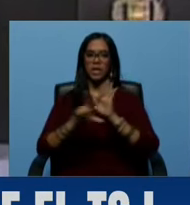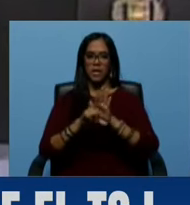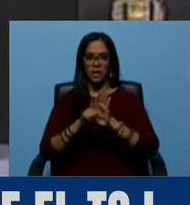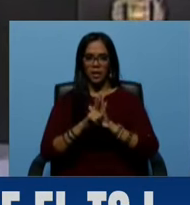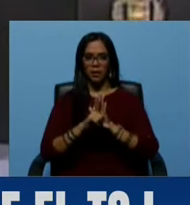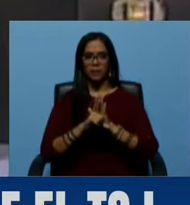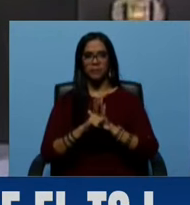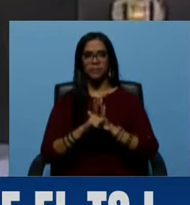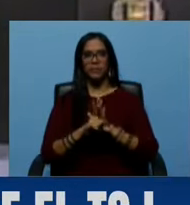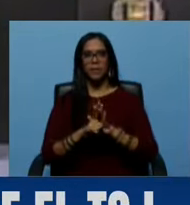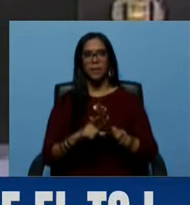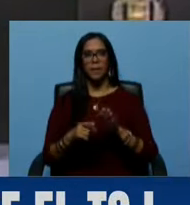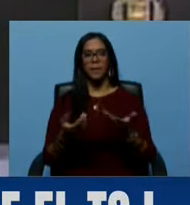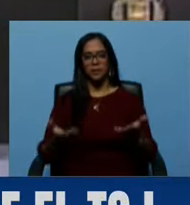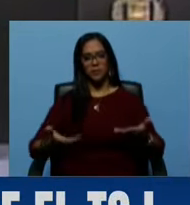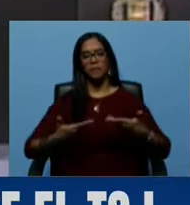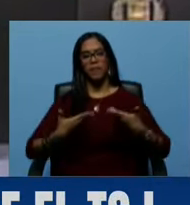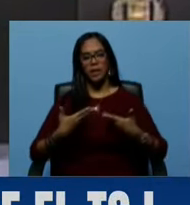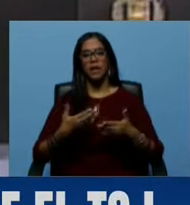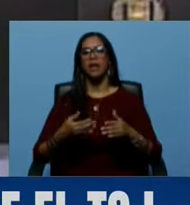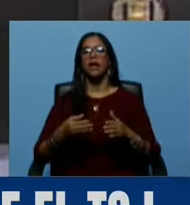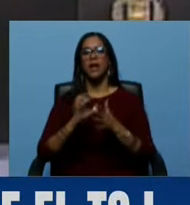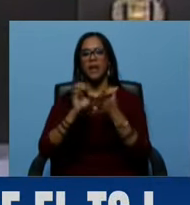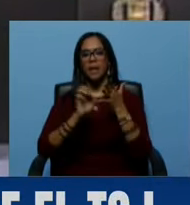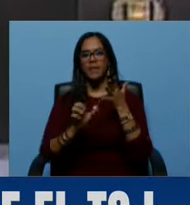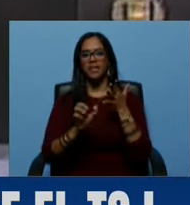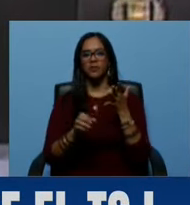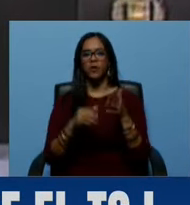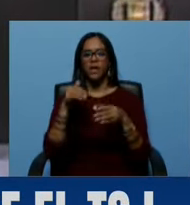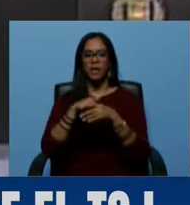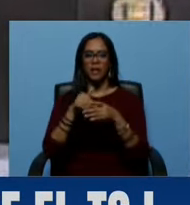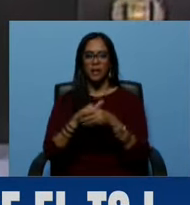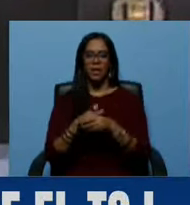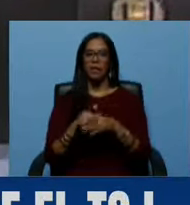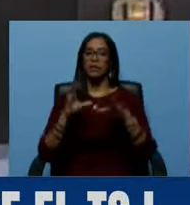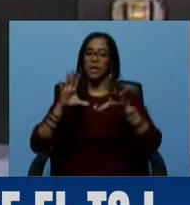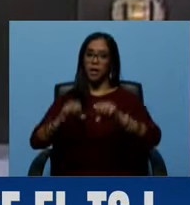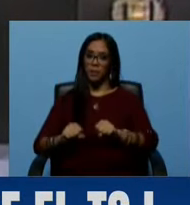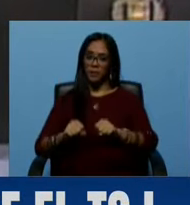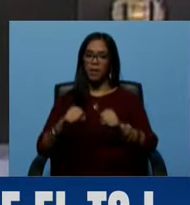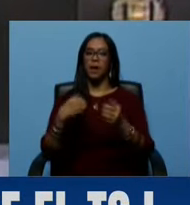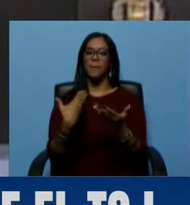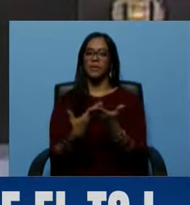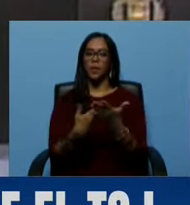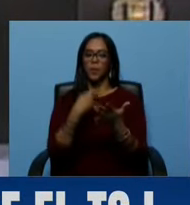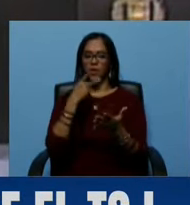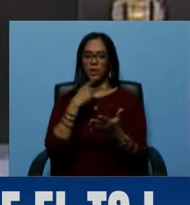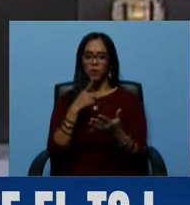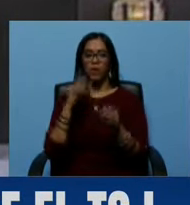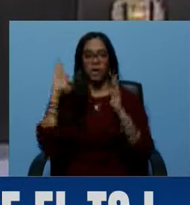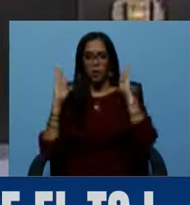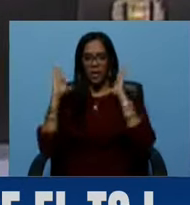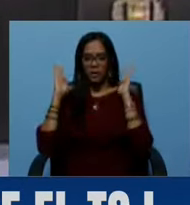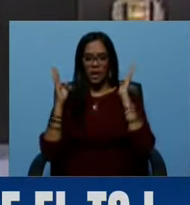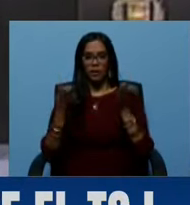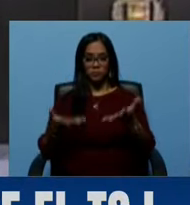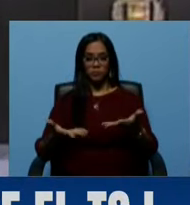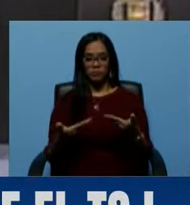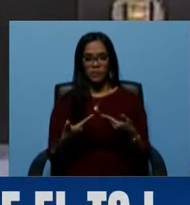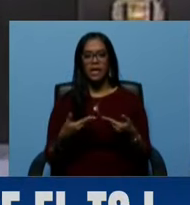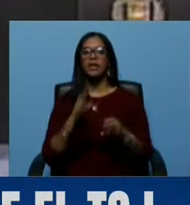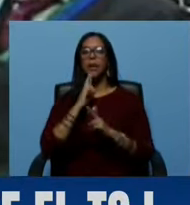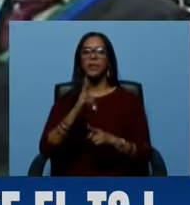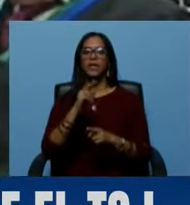Orgánica, a los fines de recibir los instrumentos electorales que se encuentren en posesión de las organizaciones políticas y los candidatos, así como responder las